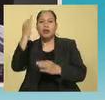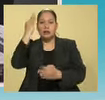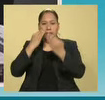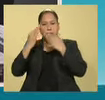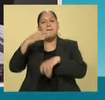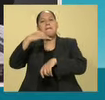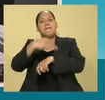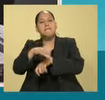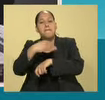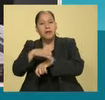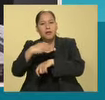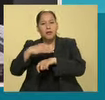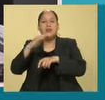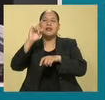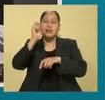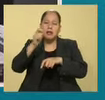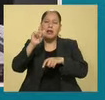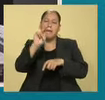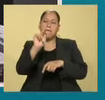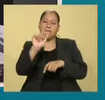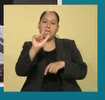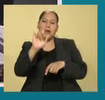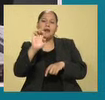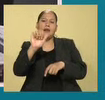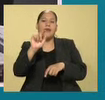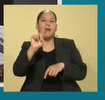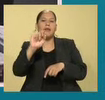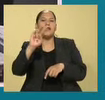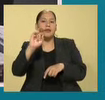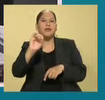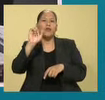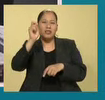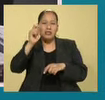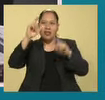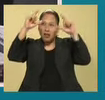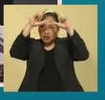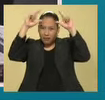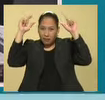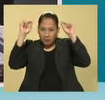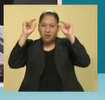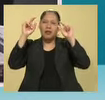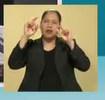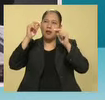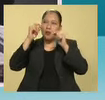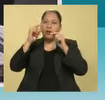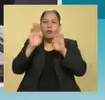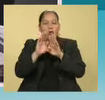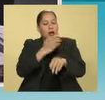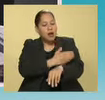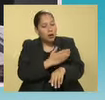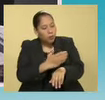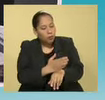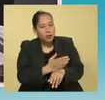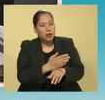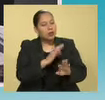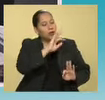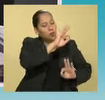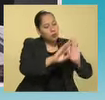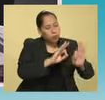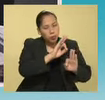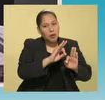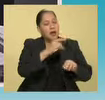un tratamiento el más recomendado hoy día para el acompañamiento a una persona en la última etapa de su